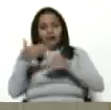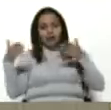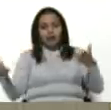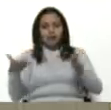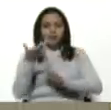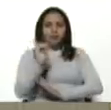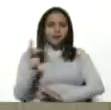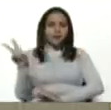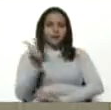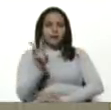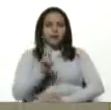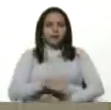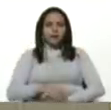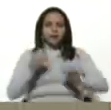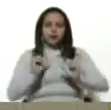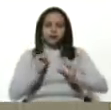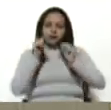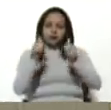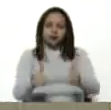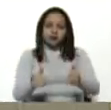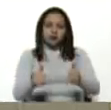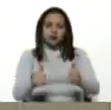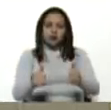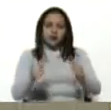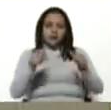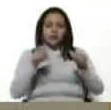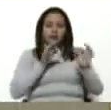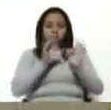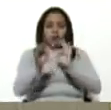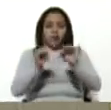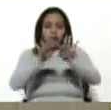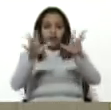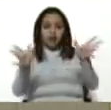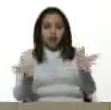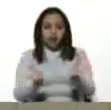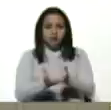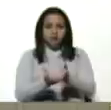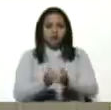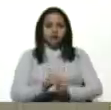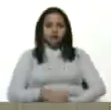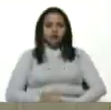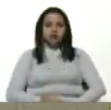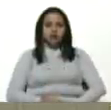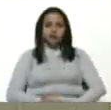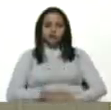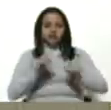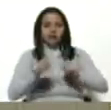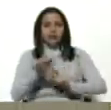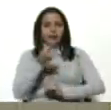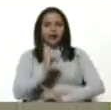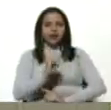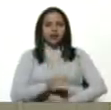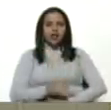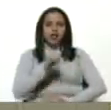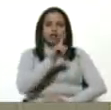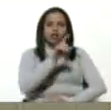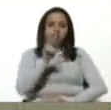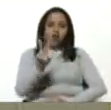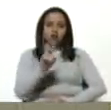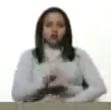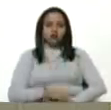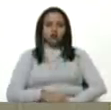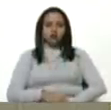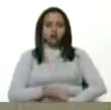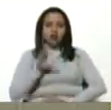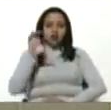país desde el inicio de esta pandemia del COVID-19. Luego tenemos 12 casos en el